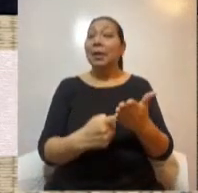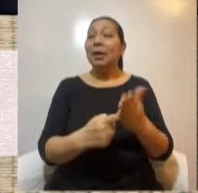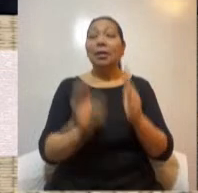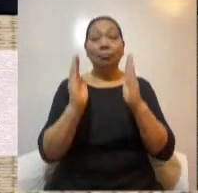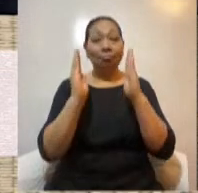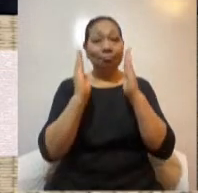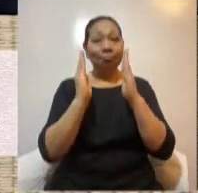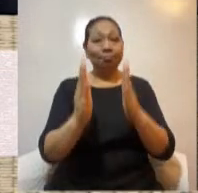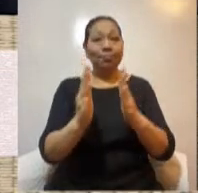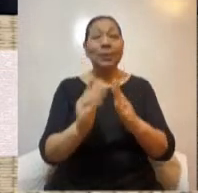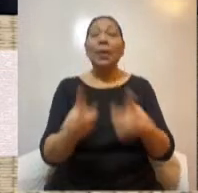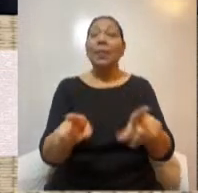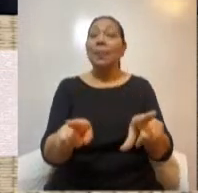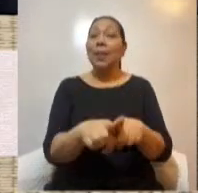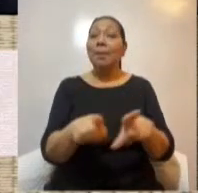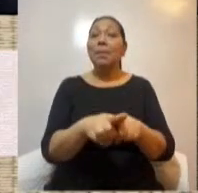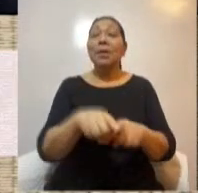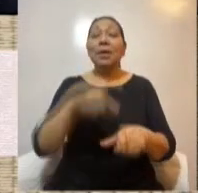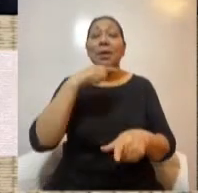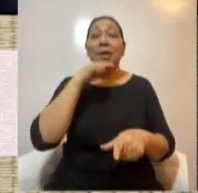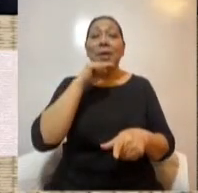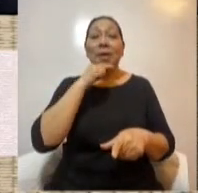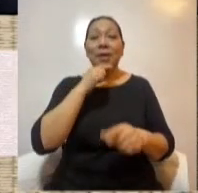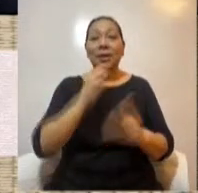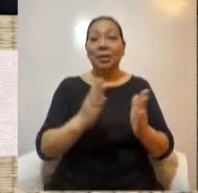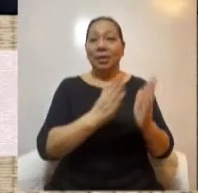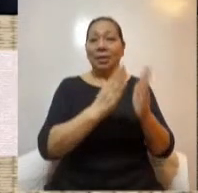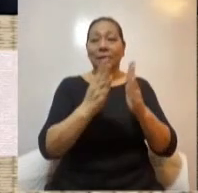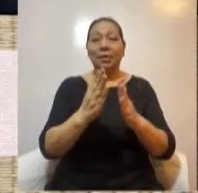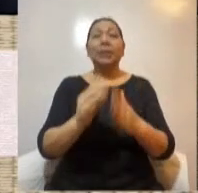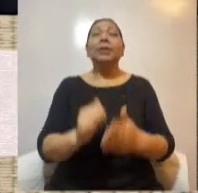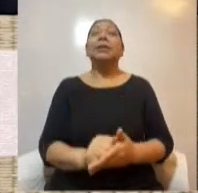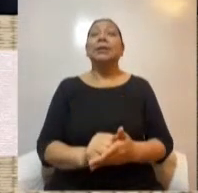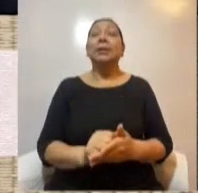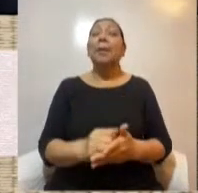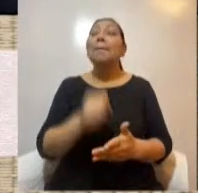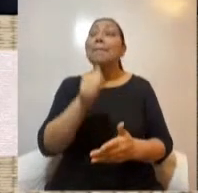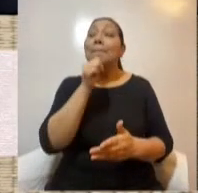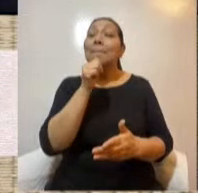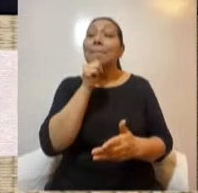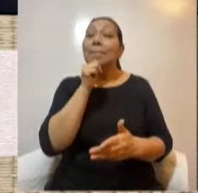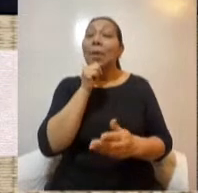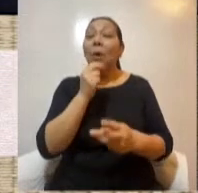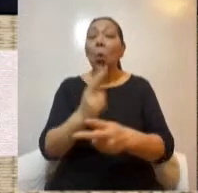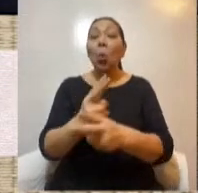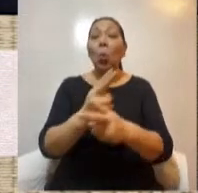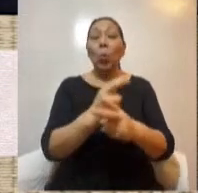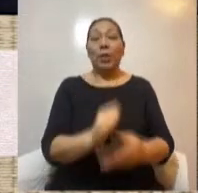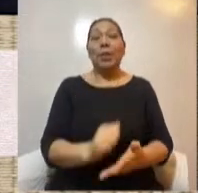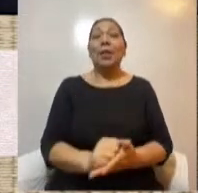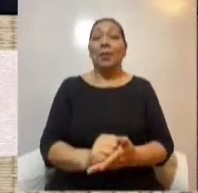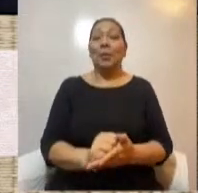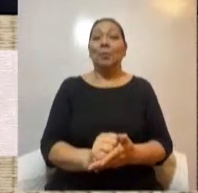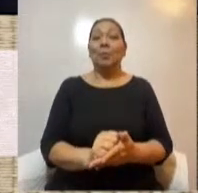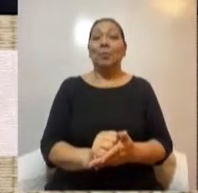que encasillaba también a las mujeres en un espacio y rol concreto, privado, el de